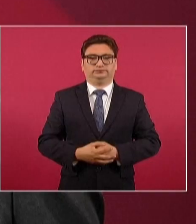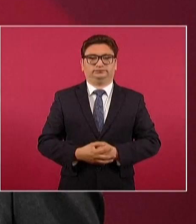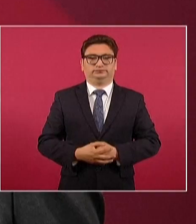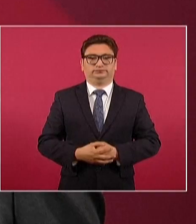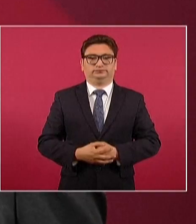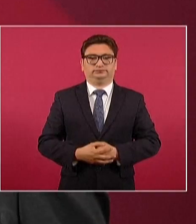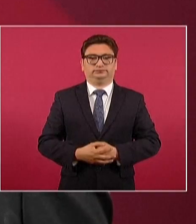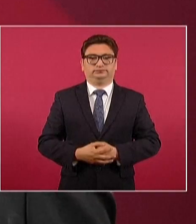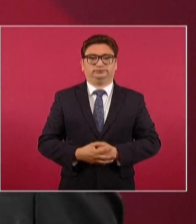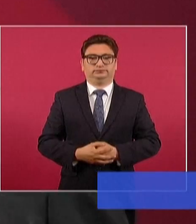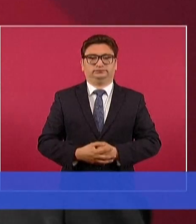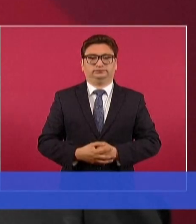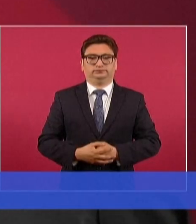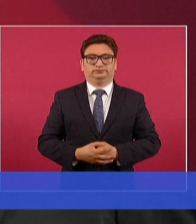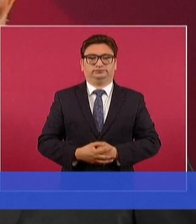suceden